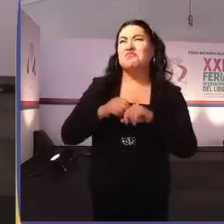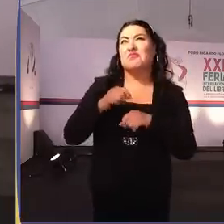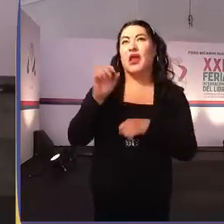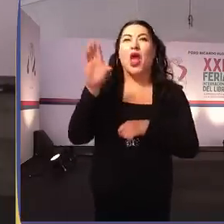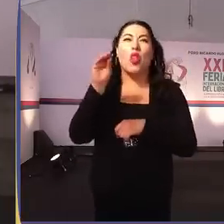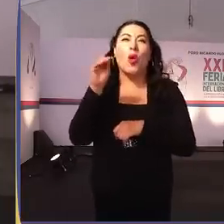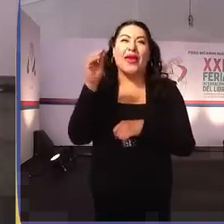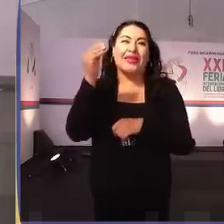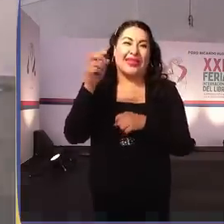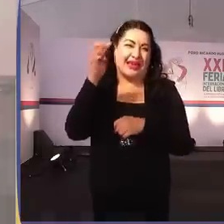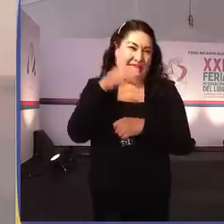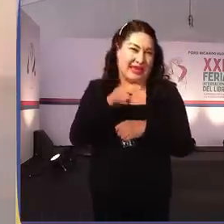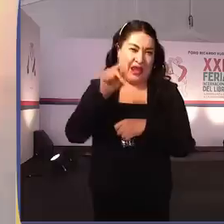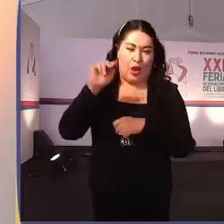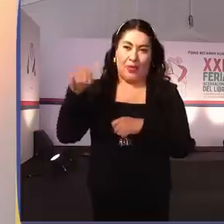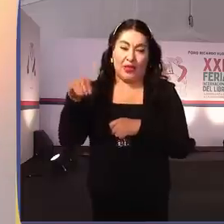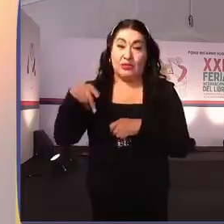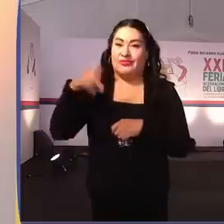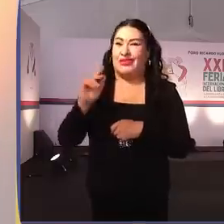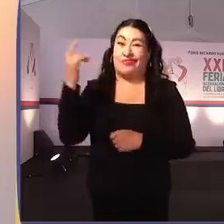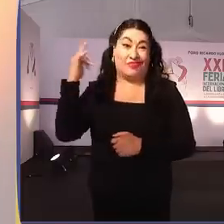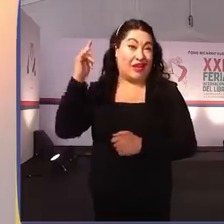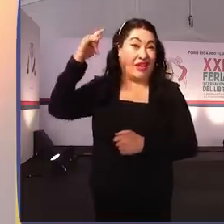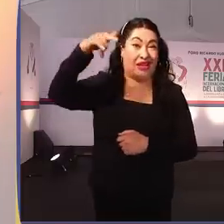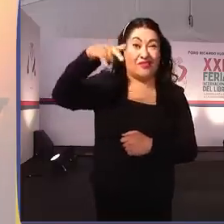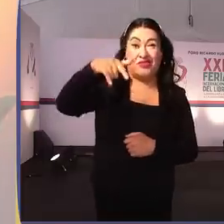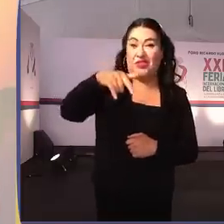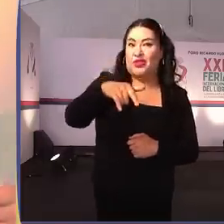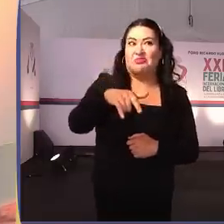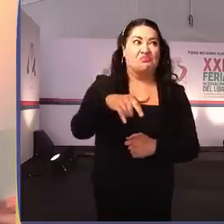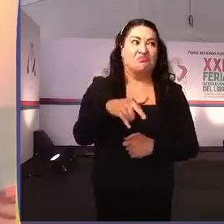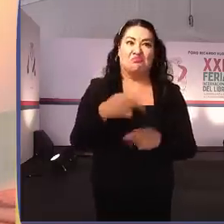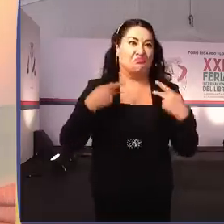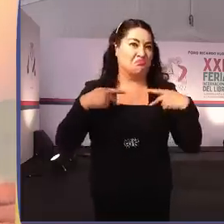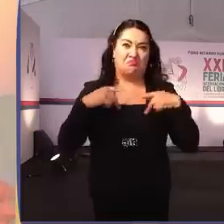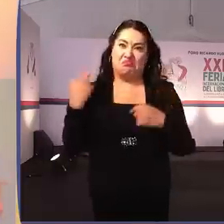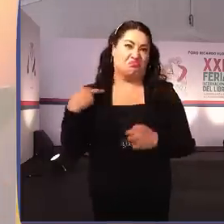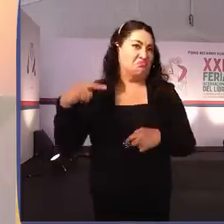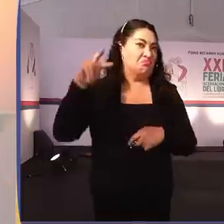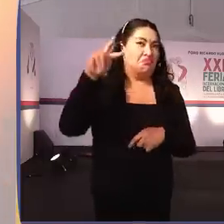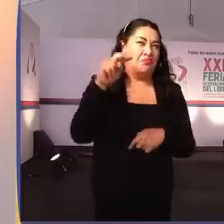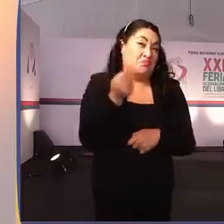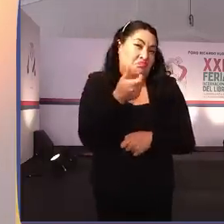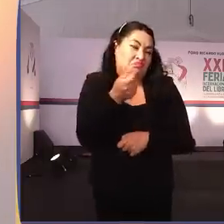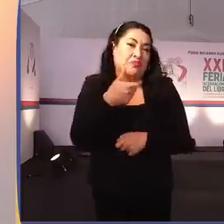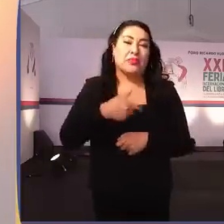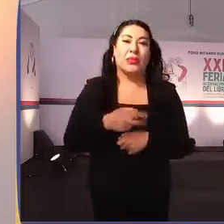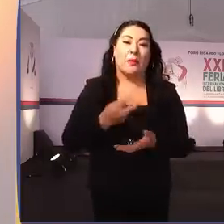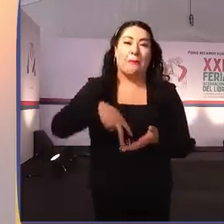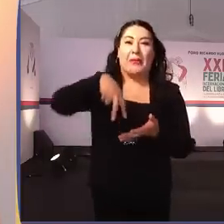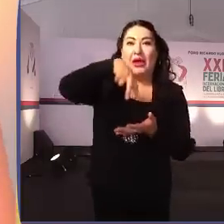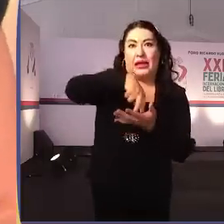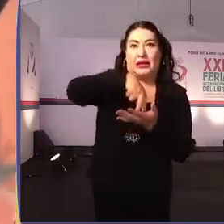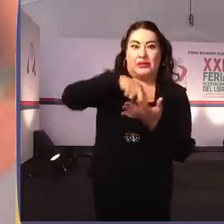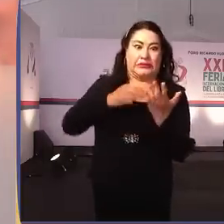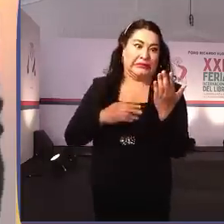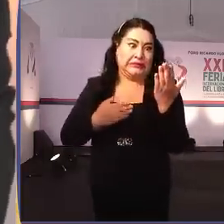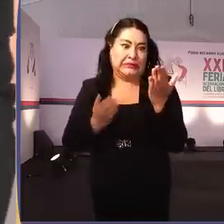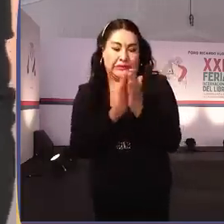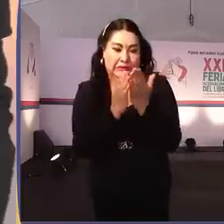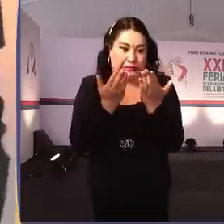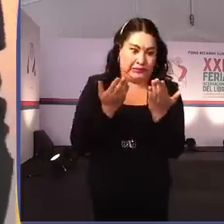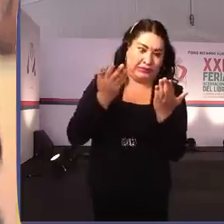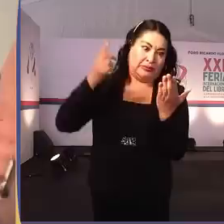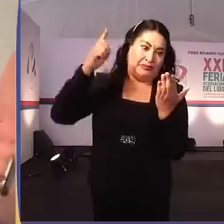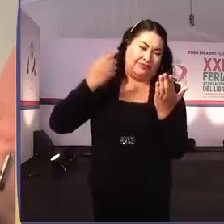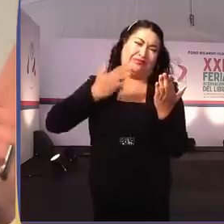máximo. En avión, pues no, casi no nadie viaja. Bueno, parados, cansa muchísimo, imagínense, estar así